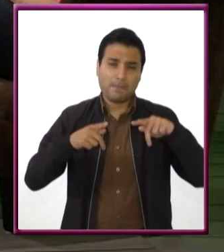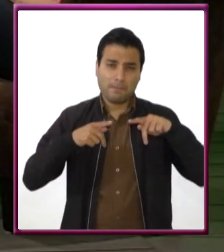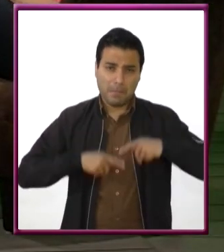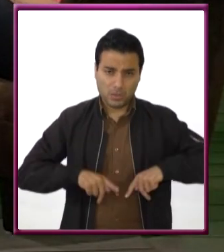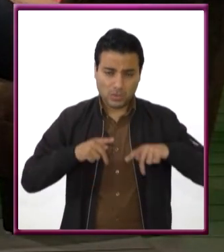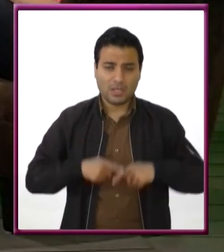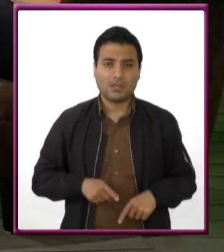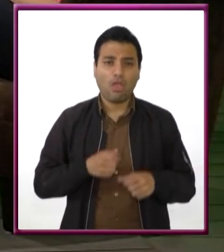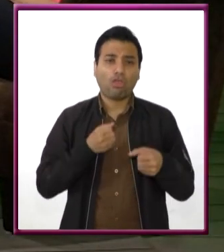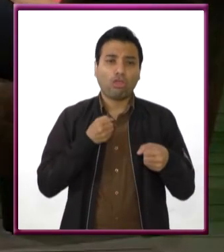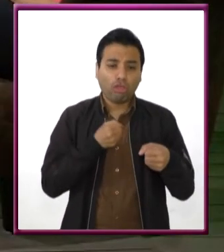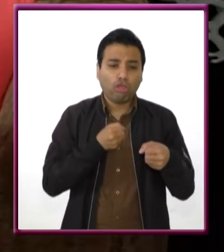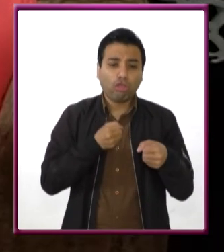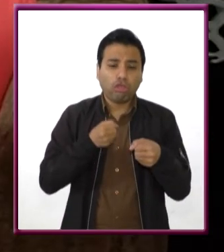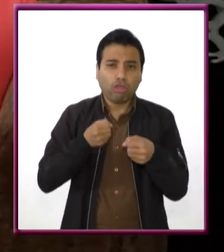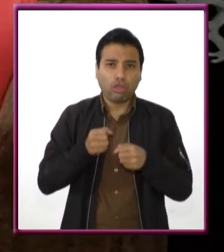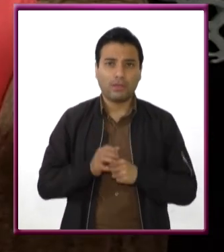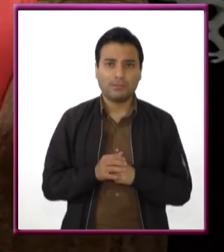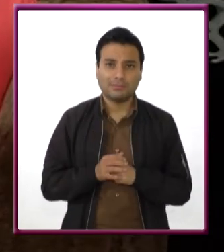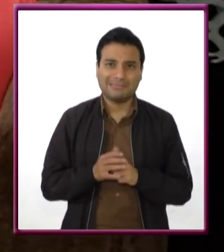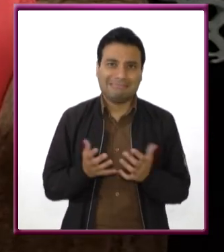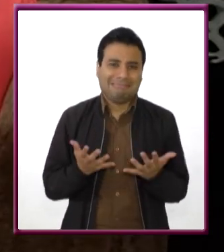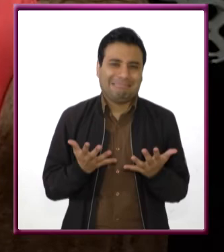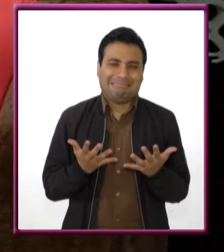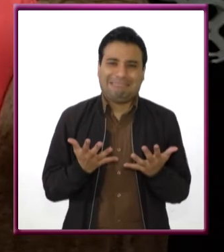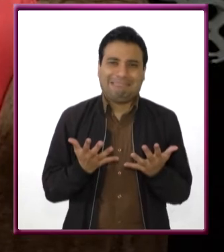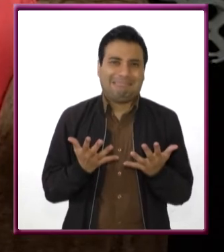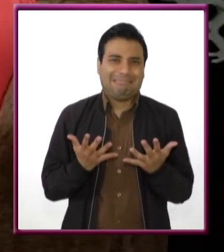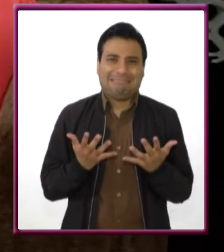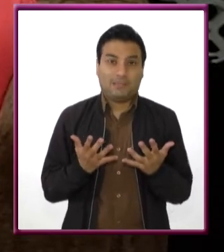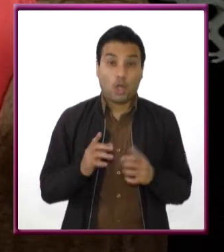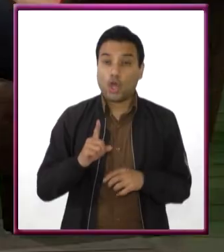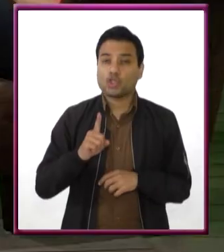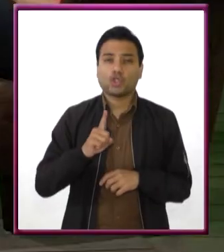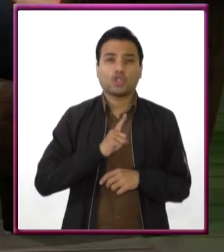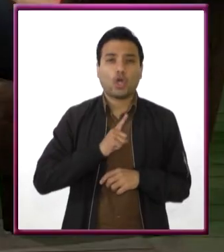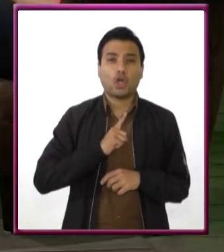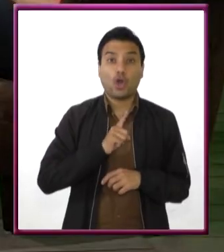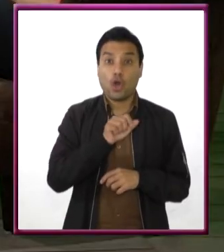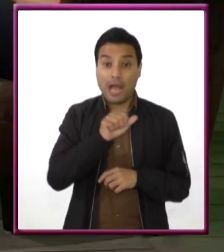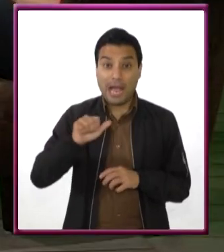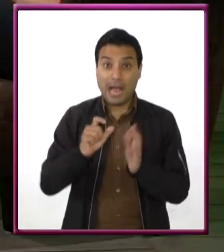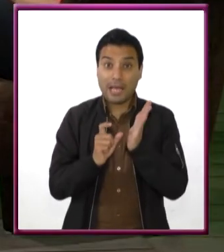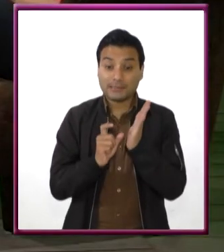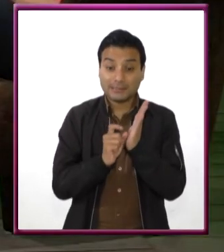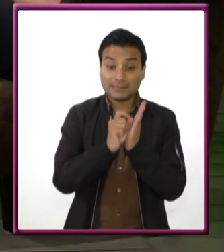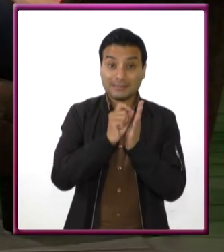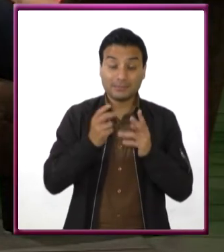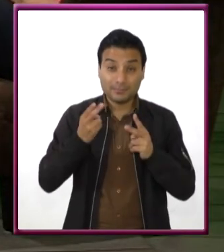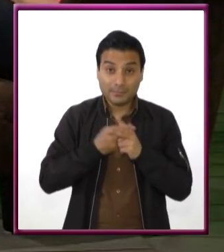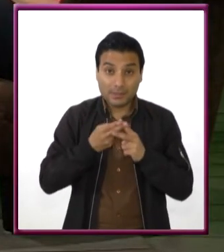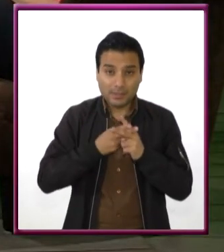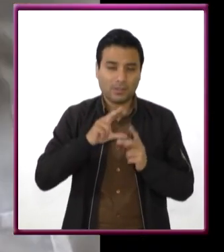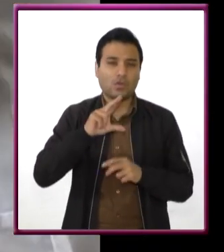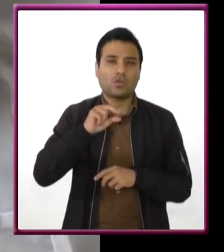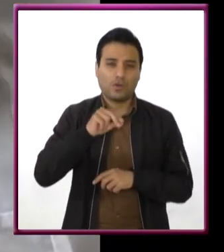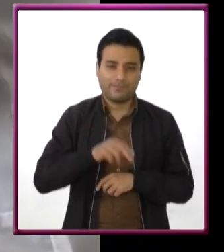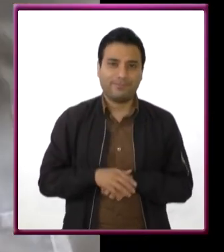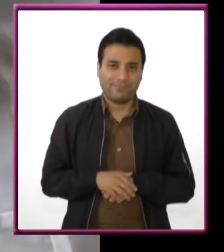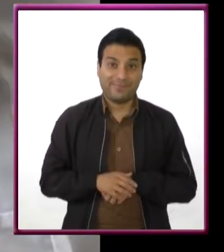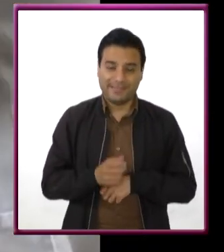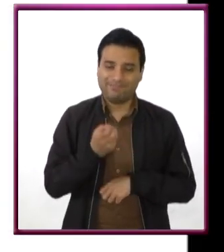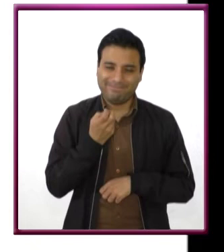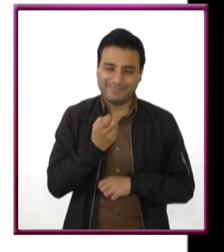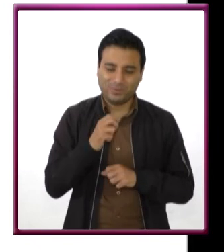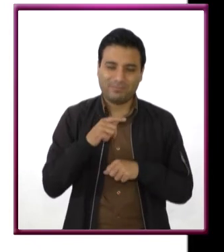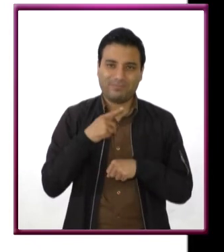plaguicida no es tan específica que solo vaya sobre aquellos que dañan las cosechas, ¿no? Y ahí es donde está el